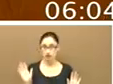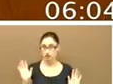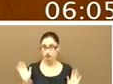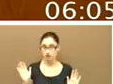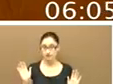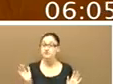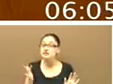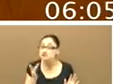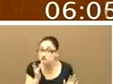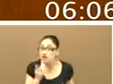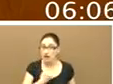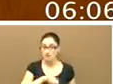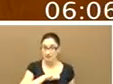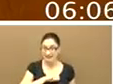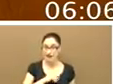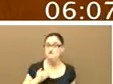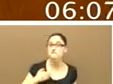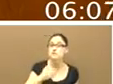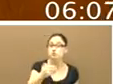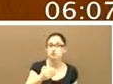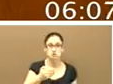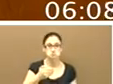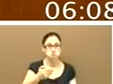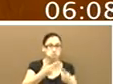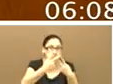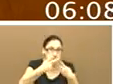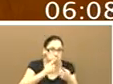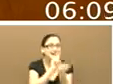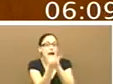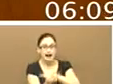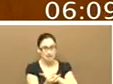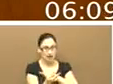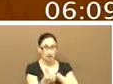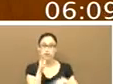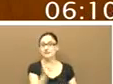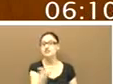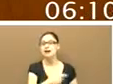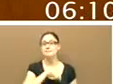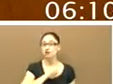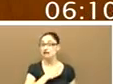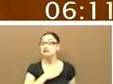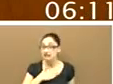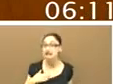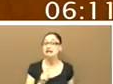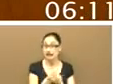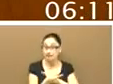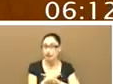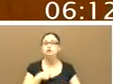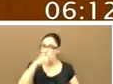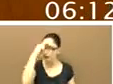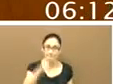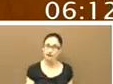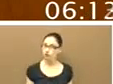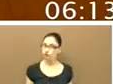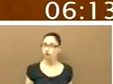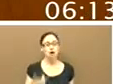España se parece menos a lo que es ahora y lo han querido los españoles, pues bueno, la España, que quieran darse los españoles, es la que yo respetaré. No digo que sea